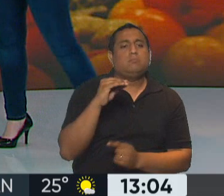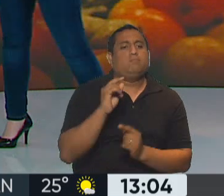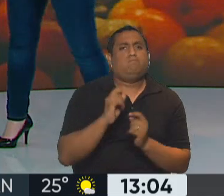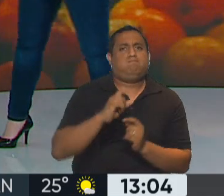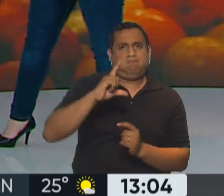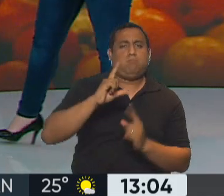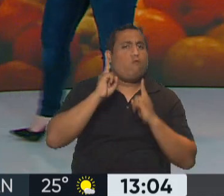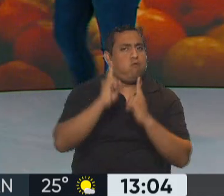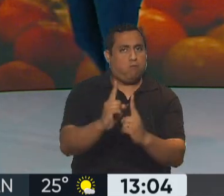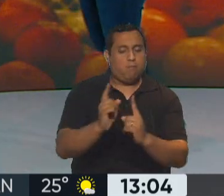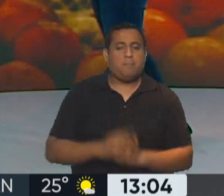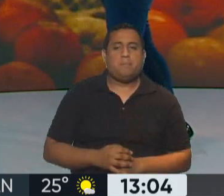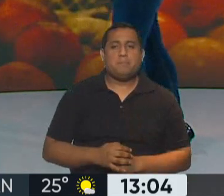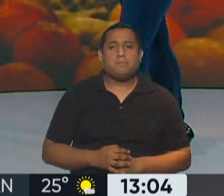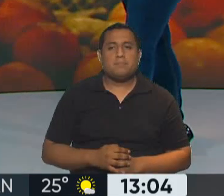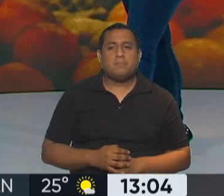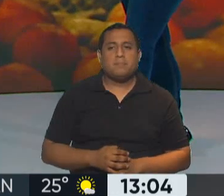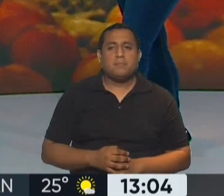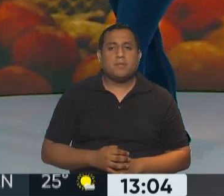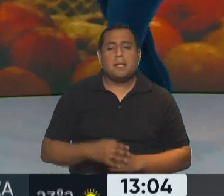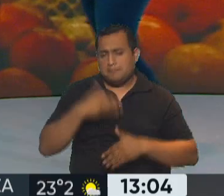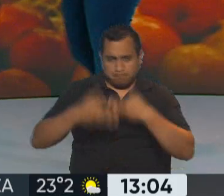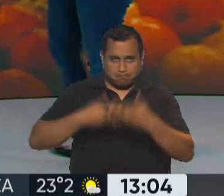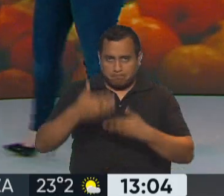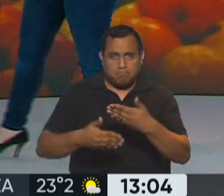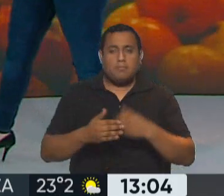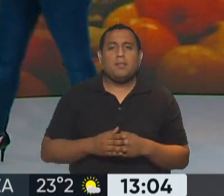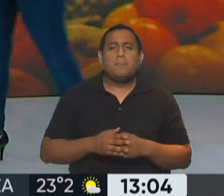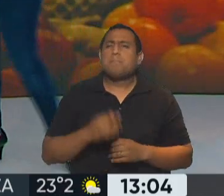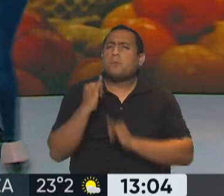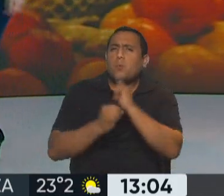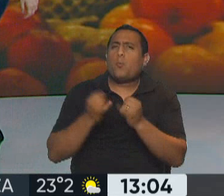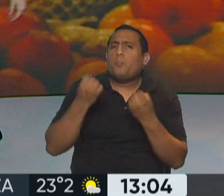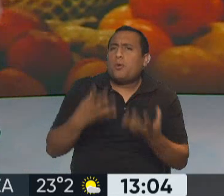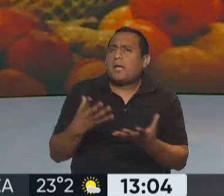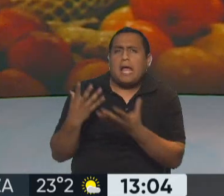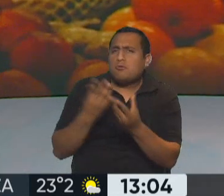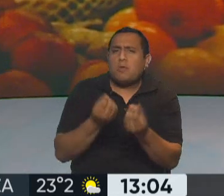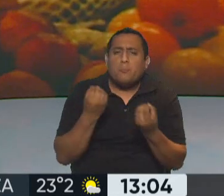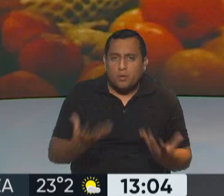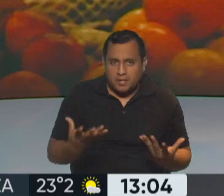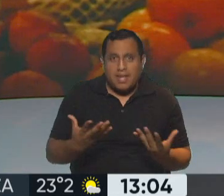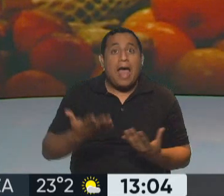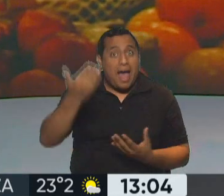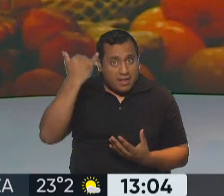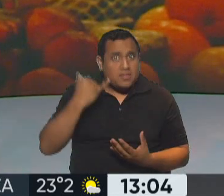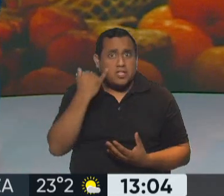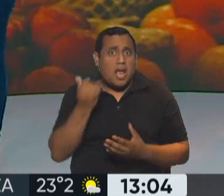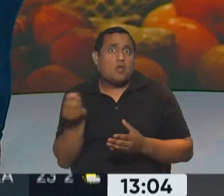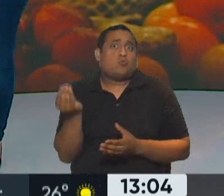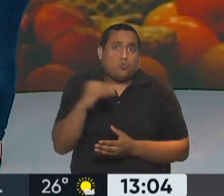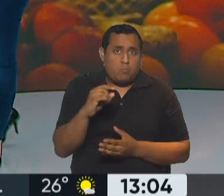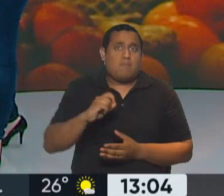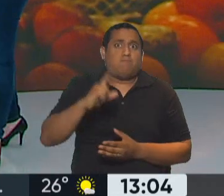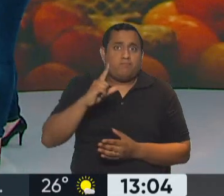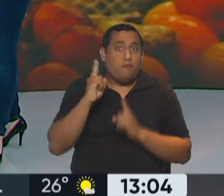salario. Avancemos. Nosotros acá decimos, ¿por qué te sirve? Porque cuando se hizo funcionó. Tenemos